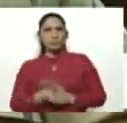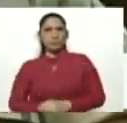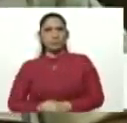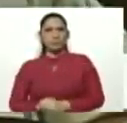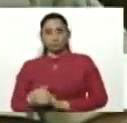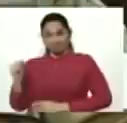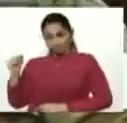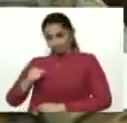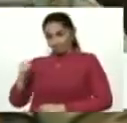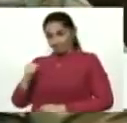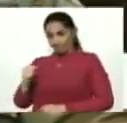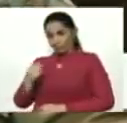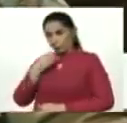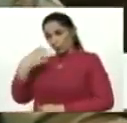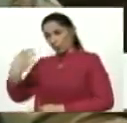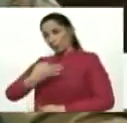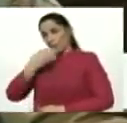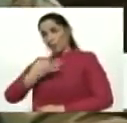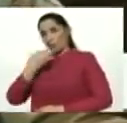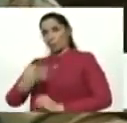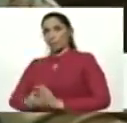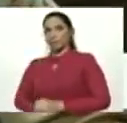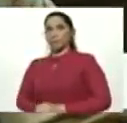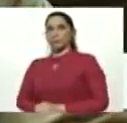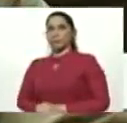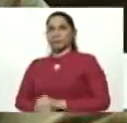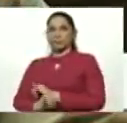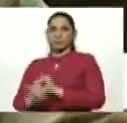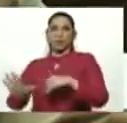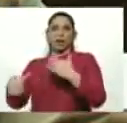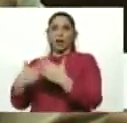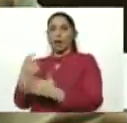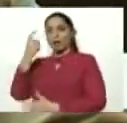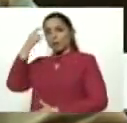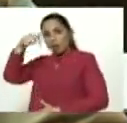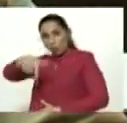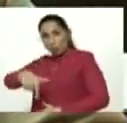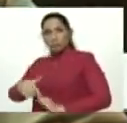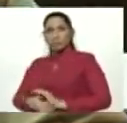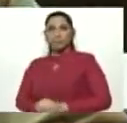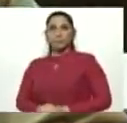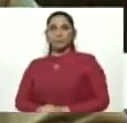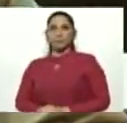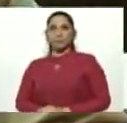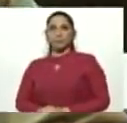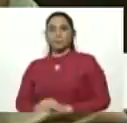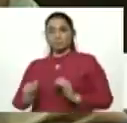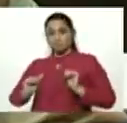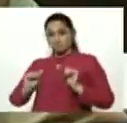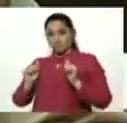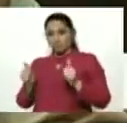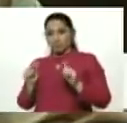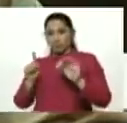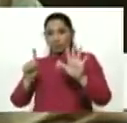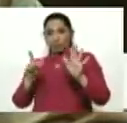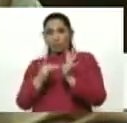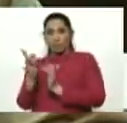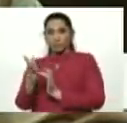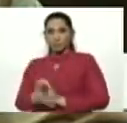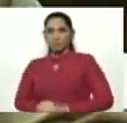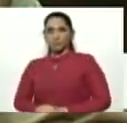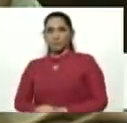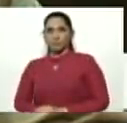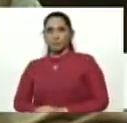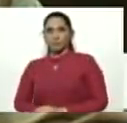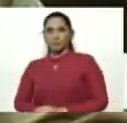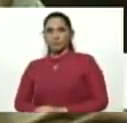jefe, muy buenas tardes. Bueno, ya hasta la fecha, desde que comenzó, desde el 6 de abril, en el